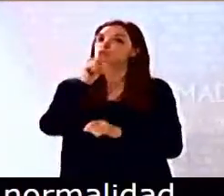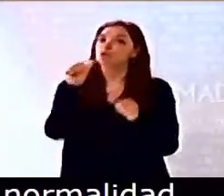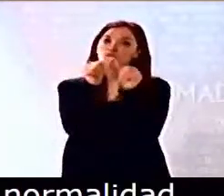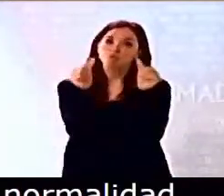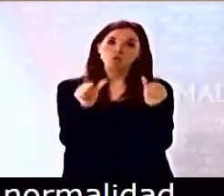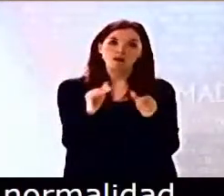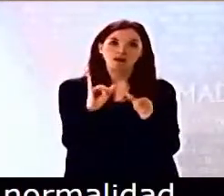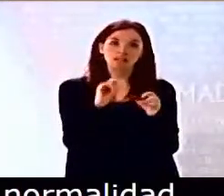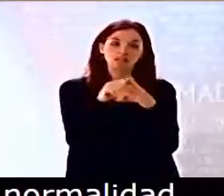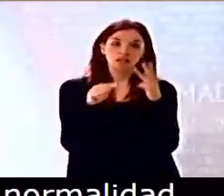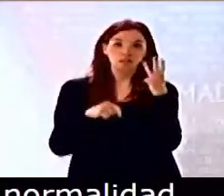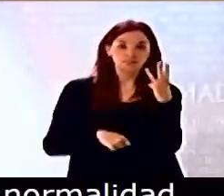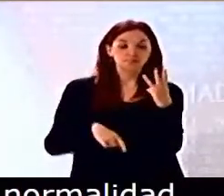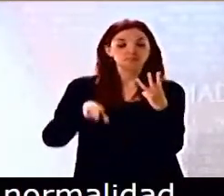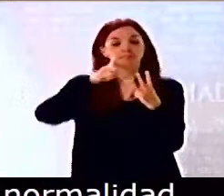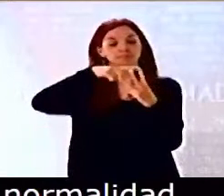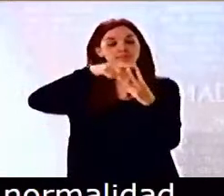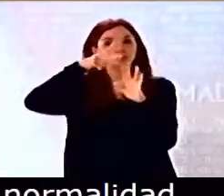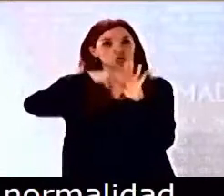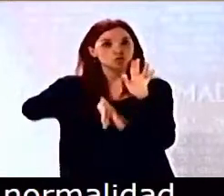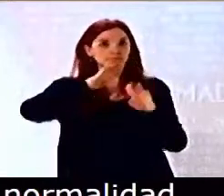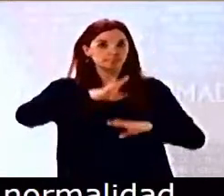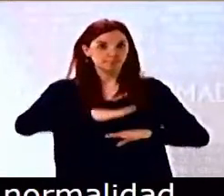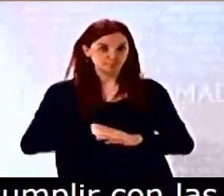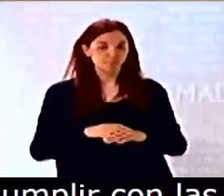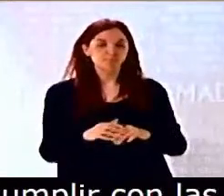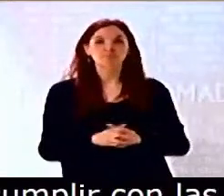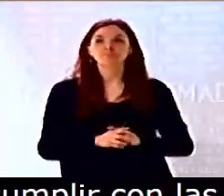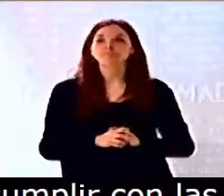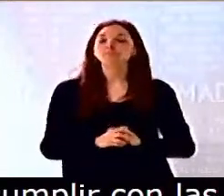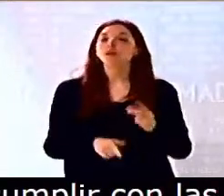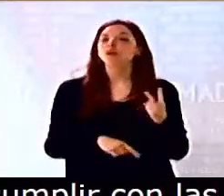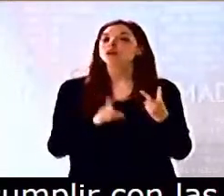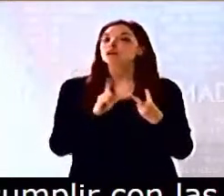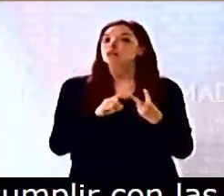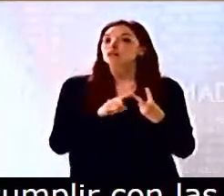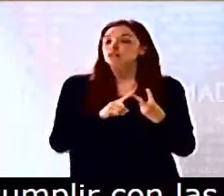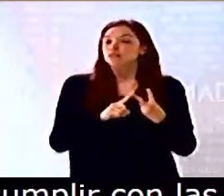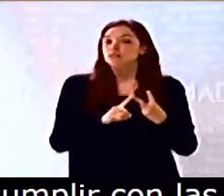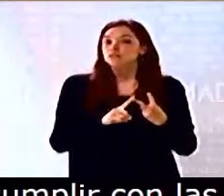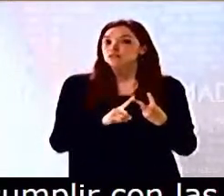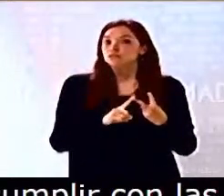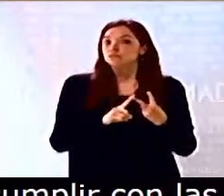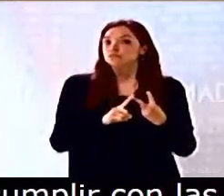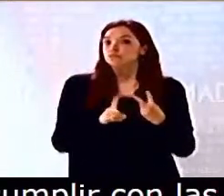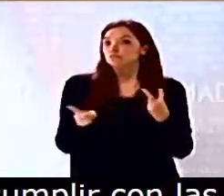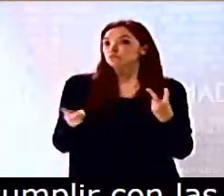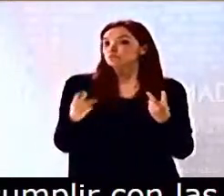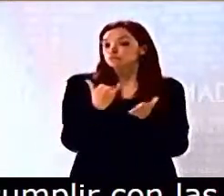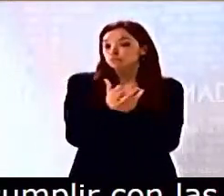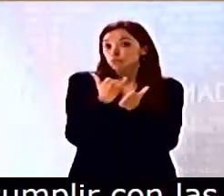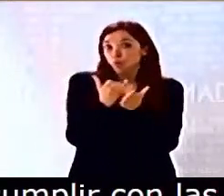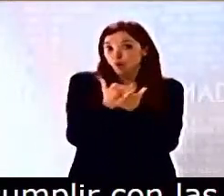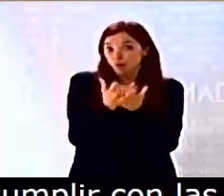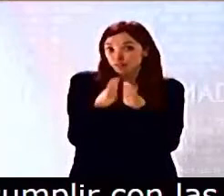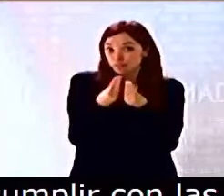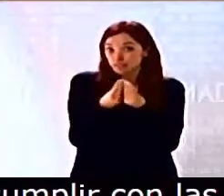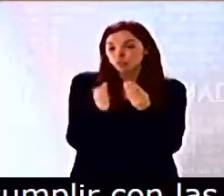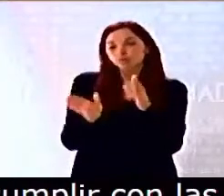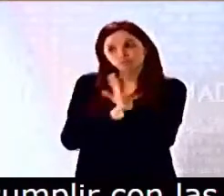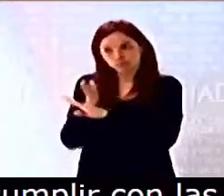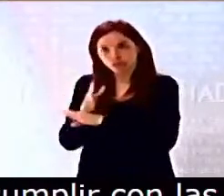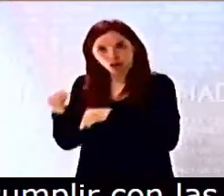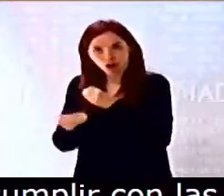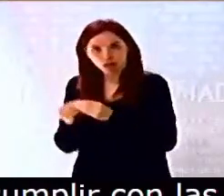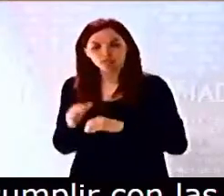Primera, cumplir con las normas. Segunda, acudir a los cribados masivos.